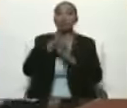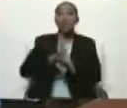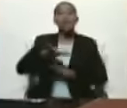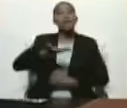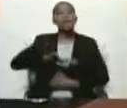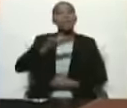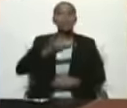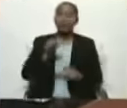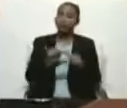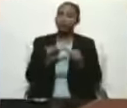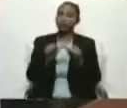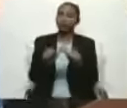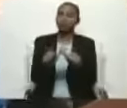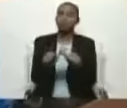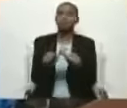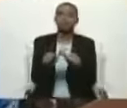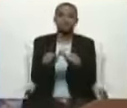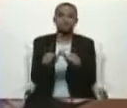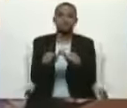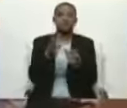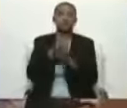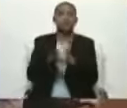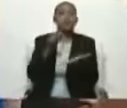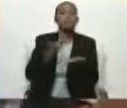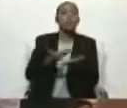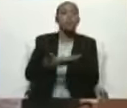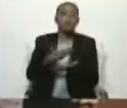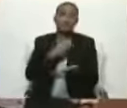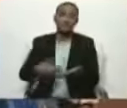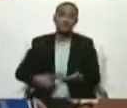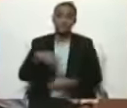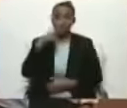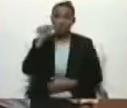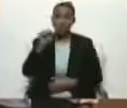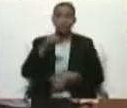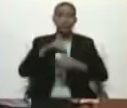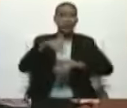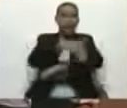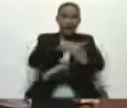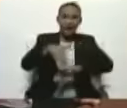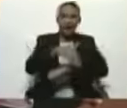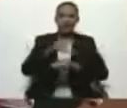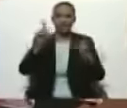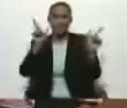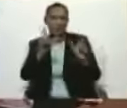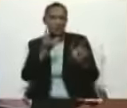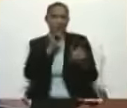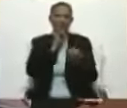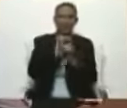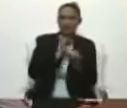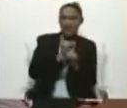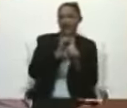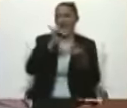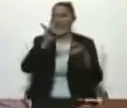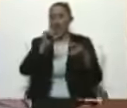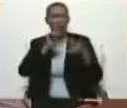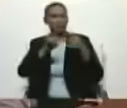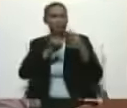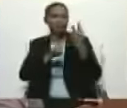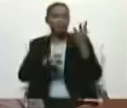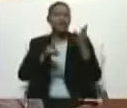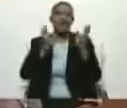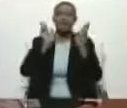seguir consolidando la fórmula que ha planteado el presidente de la República en las calles, medios, redes y paredes y Radio Bemba.